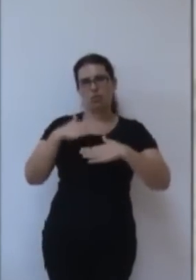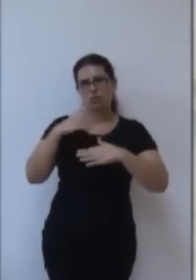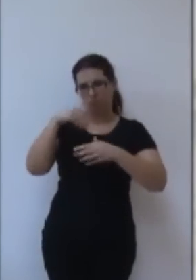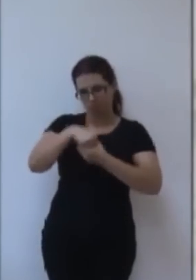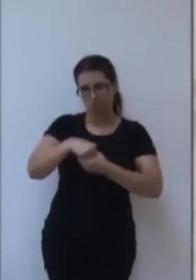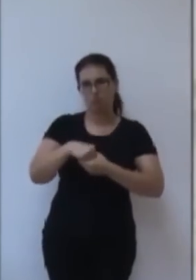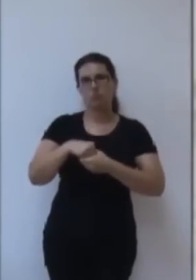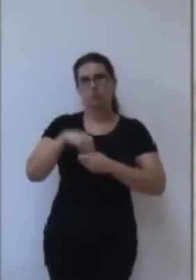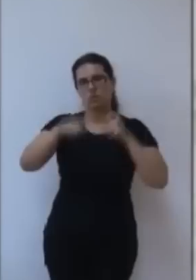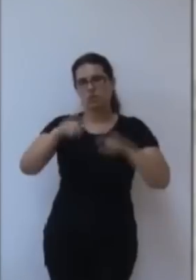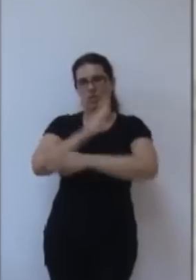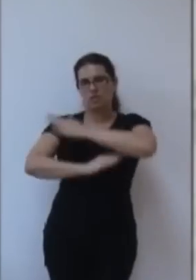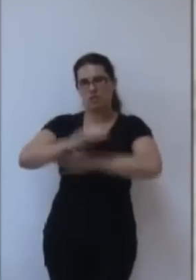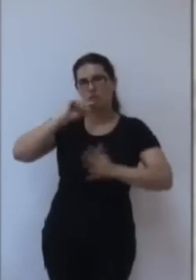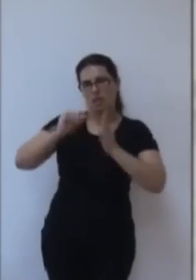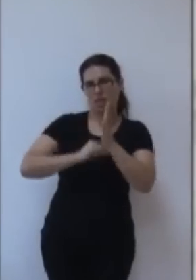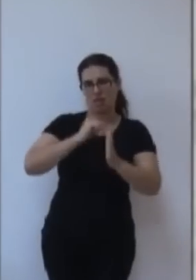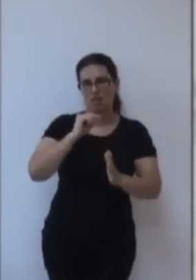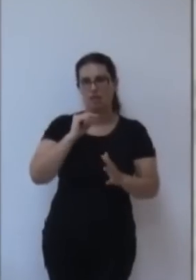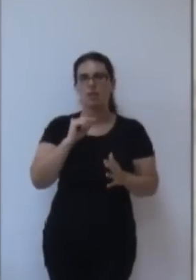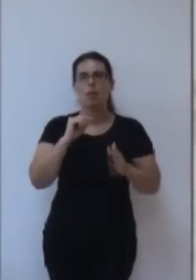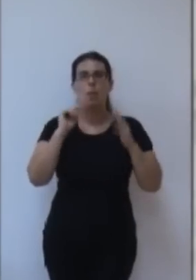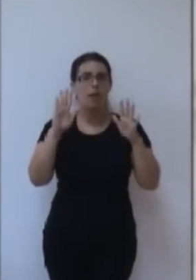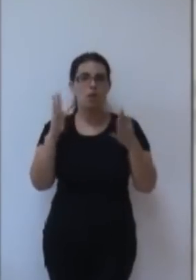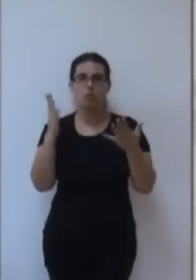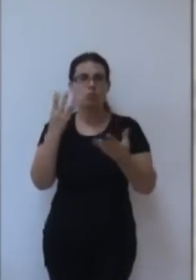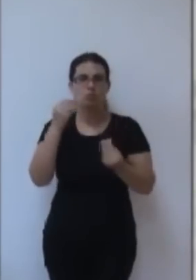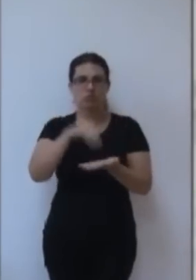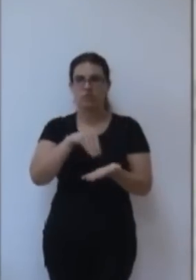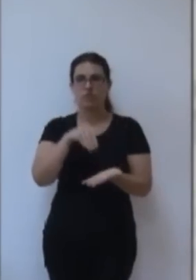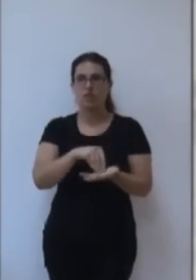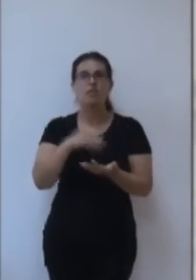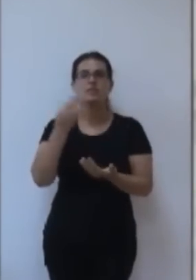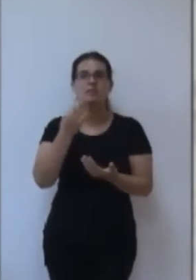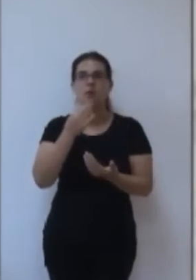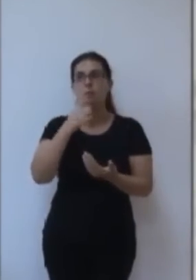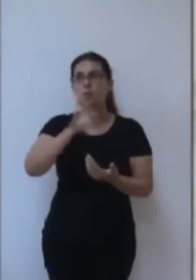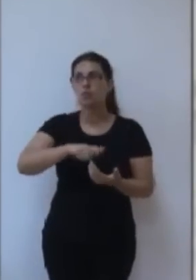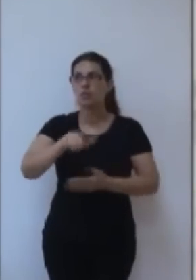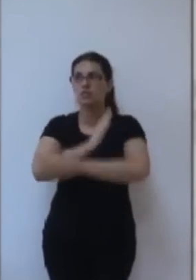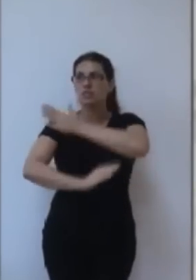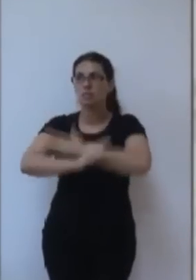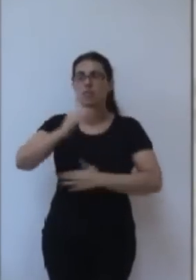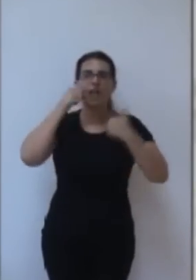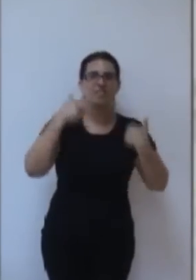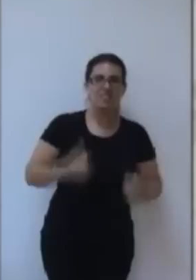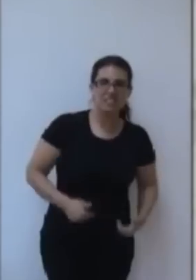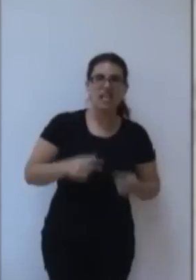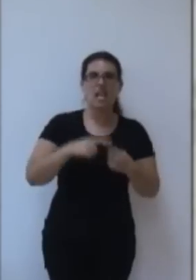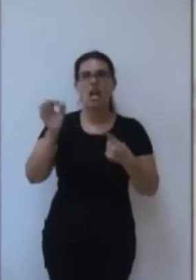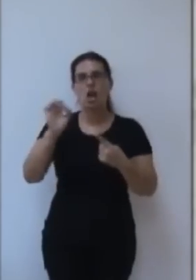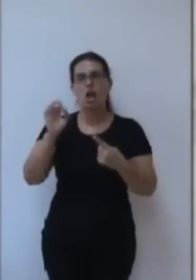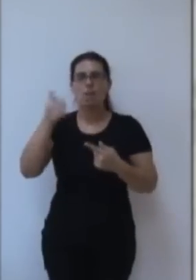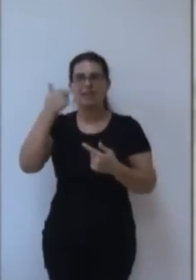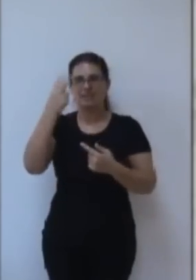personas con discapacidad dentro de sus empleados, pero en muchos casos lo que está pasando es que son personas con discapacidad física o discapacidad